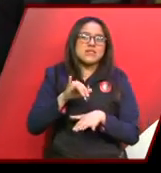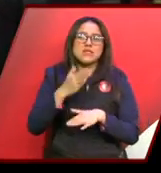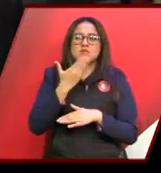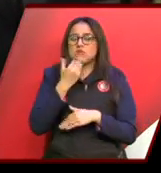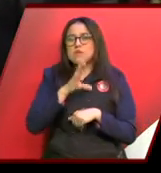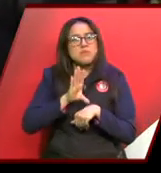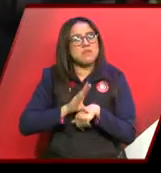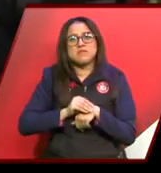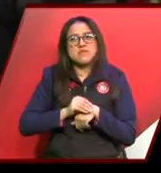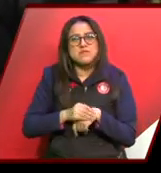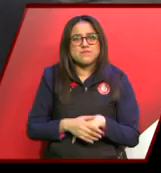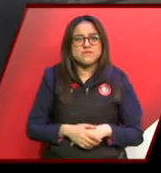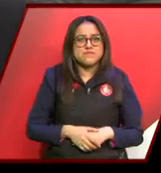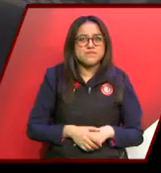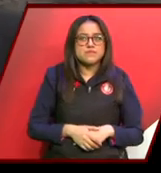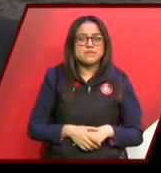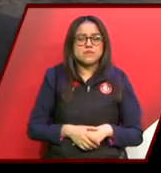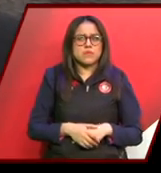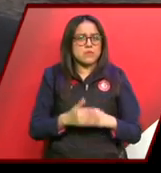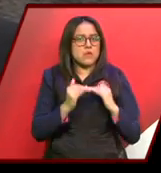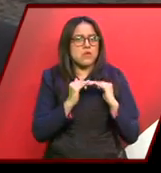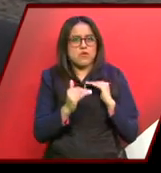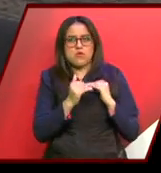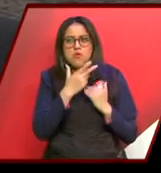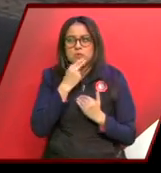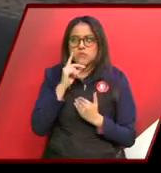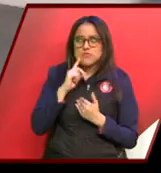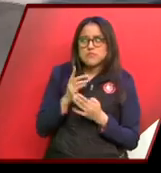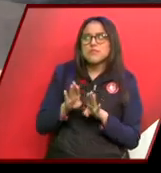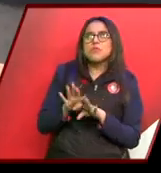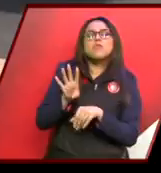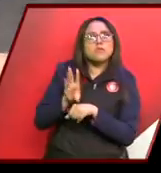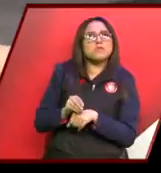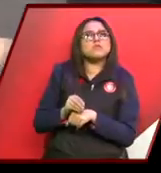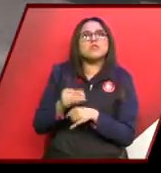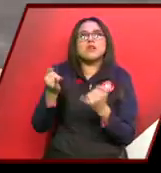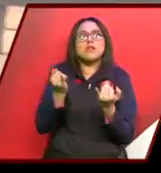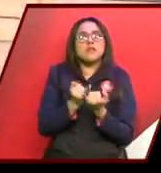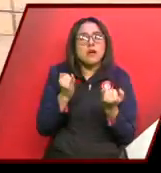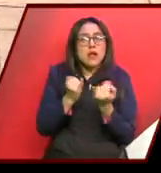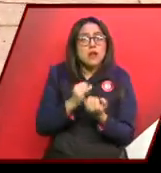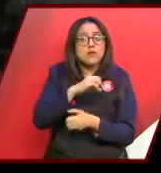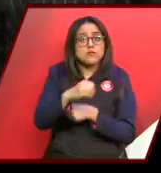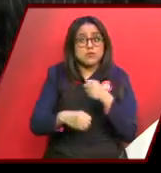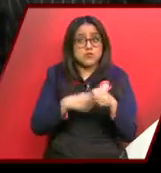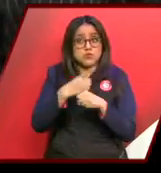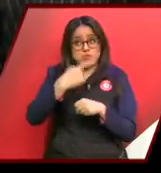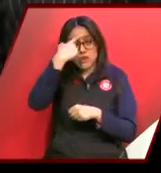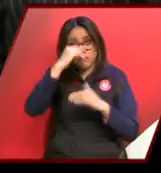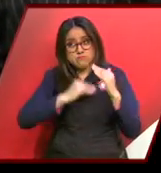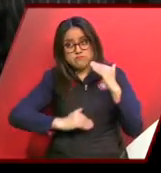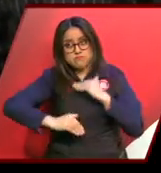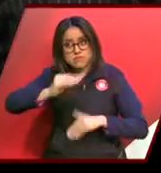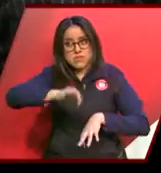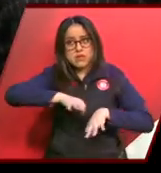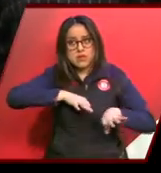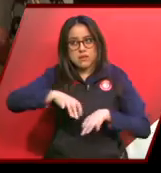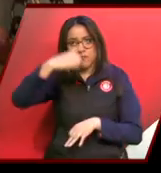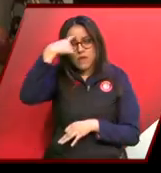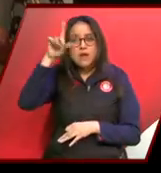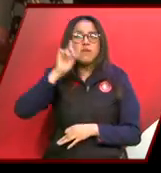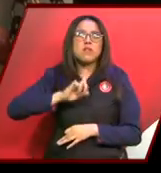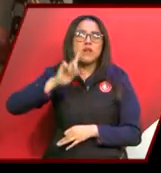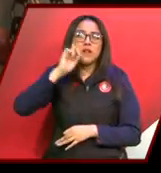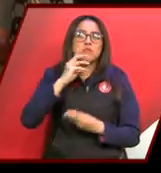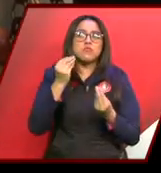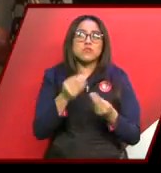de permiso. El no ser equitativos con los permisos afecta también las oportunidades de crecimiento laboral de las mujeres.